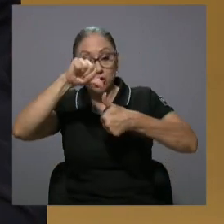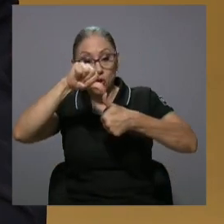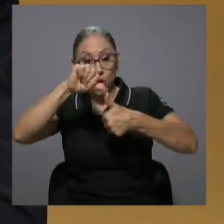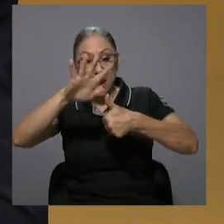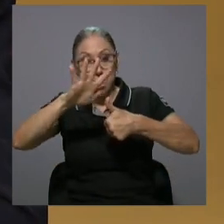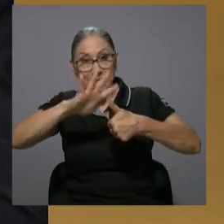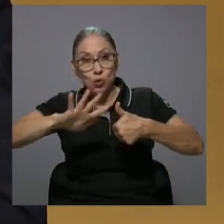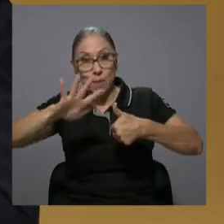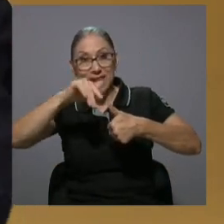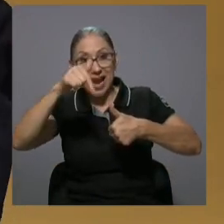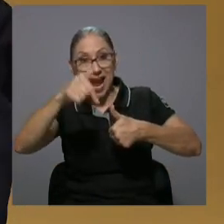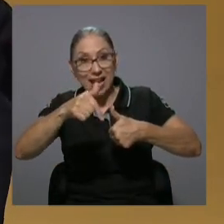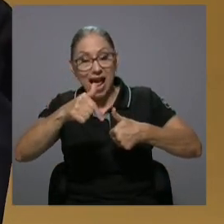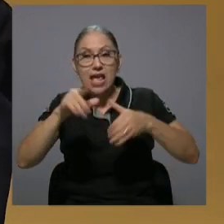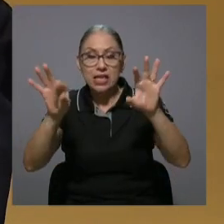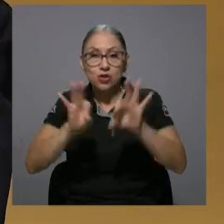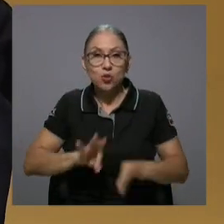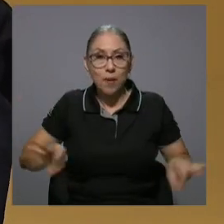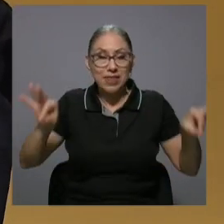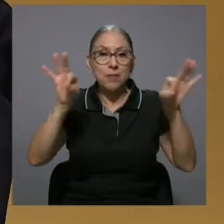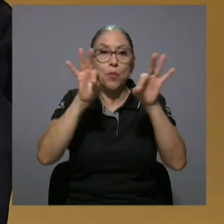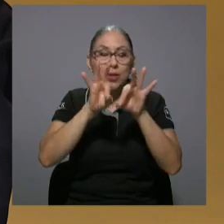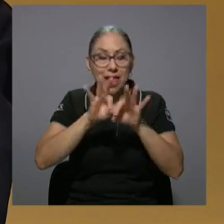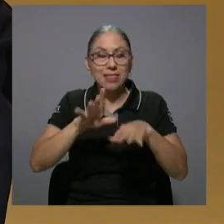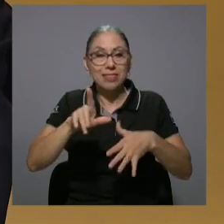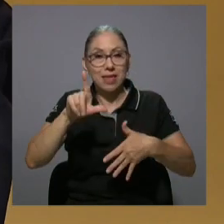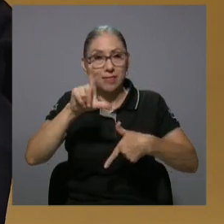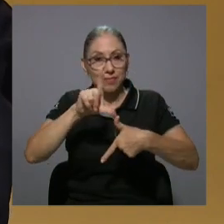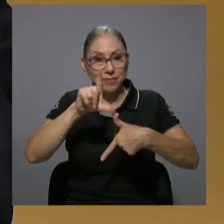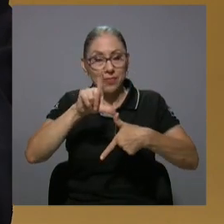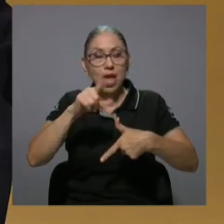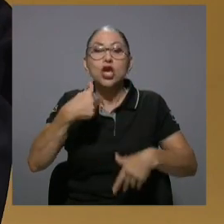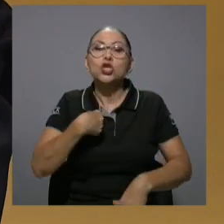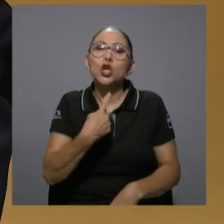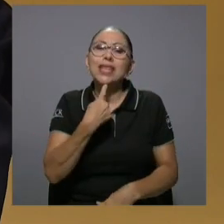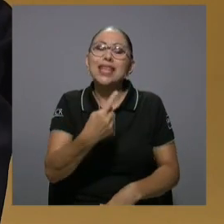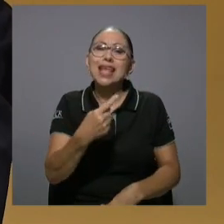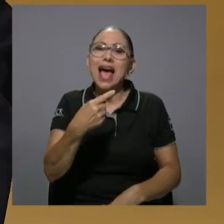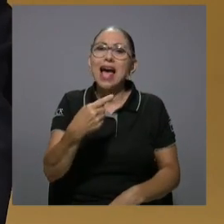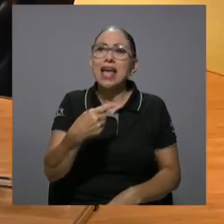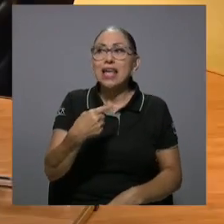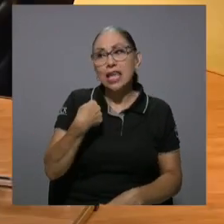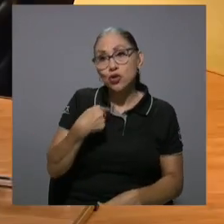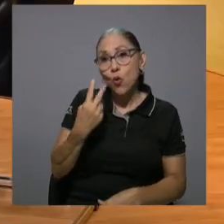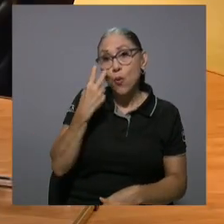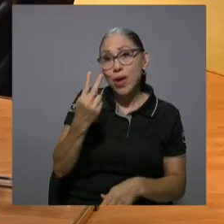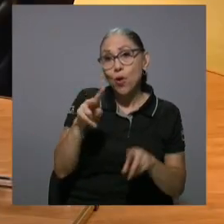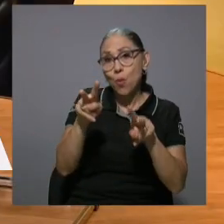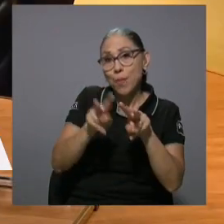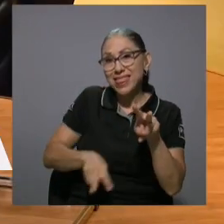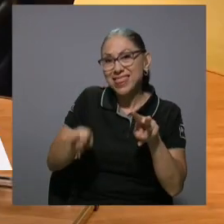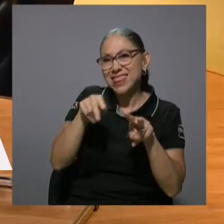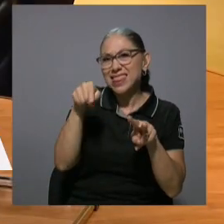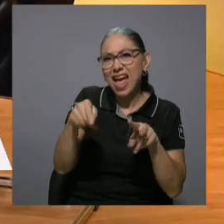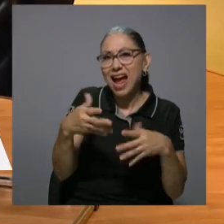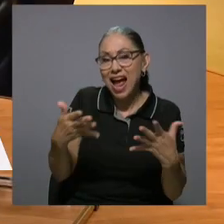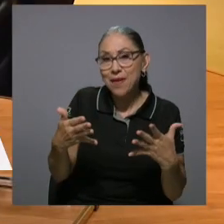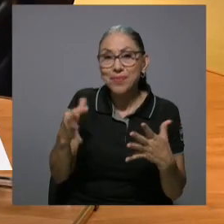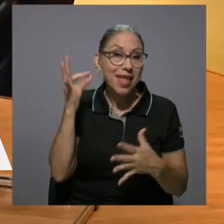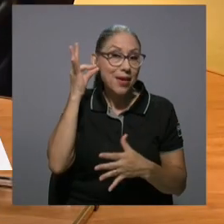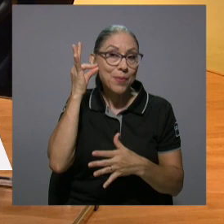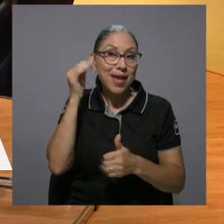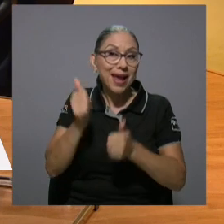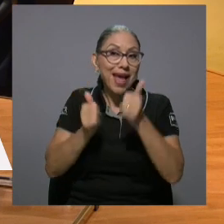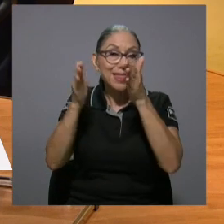sumamente importante. Yo diría que aquí lo que yo veo como una ventaja es que la candidata